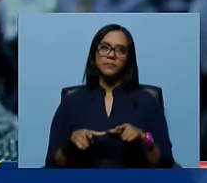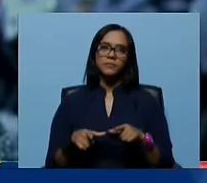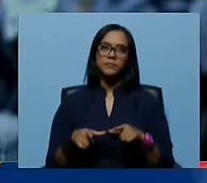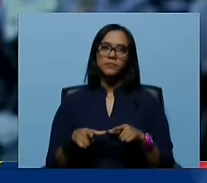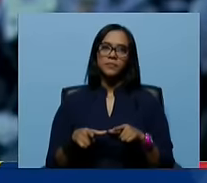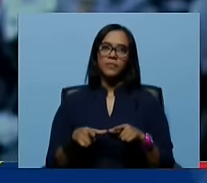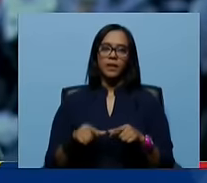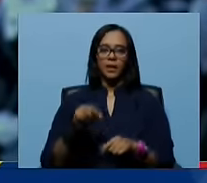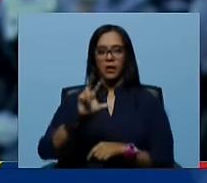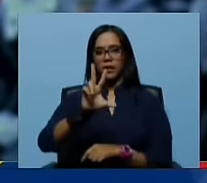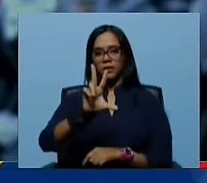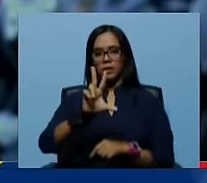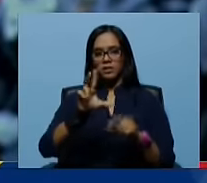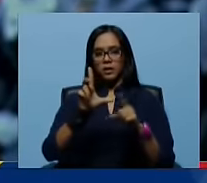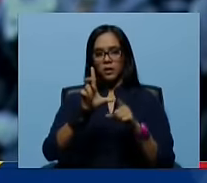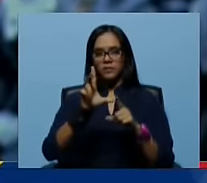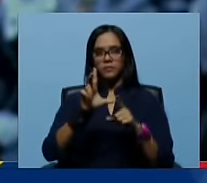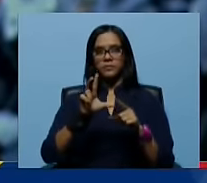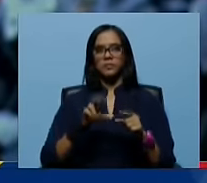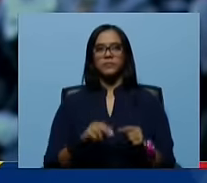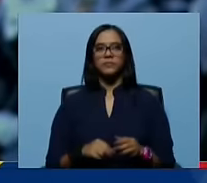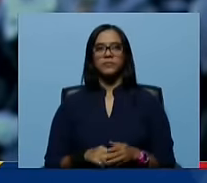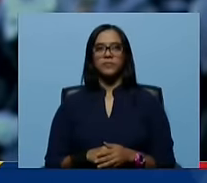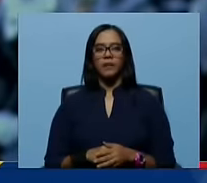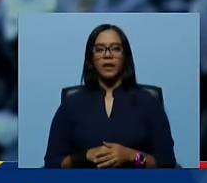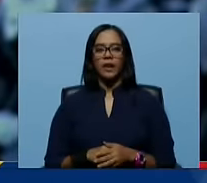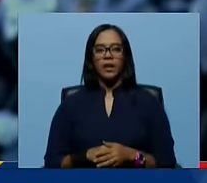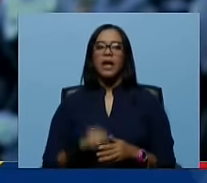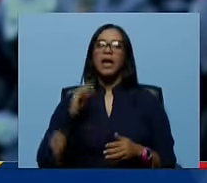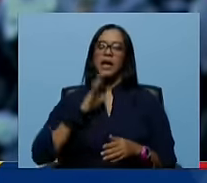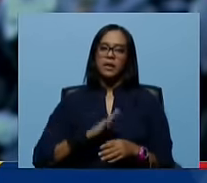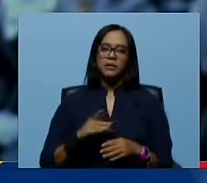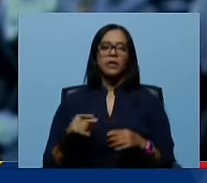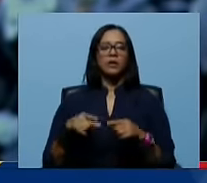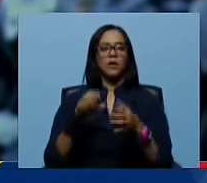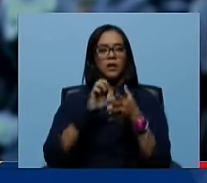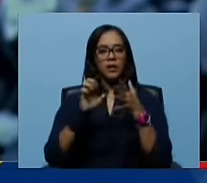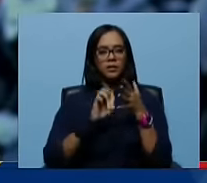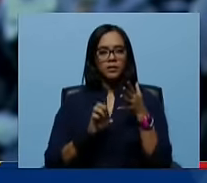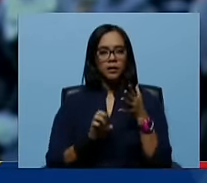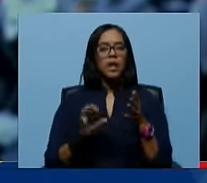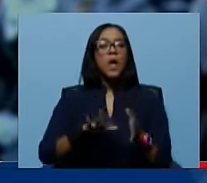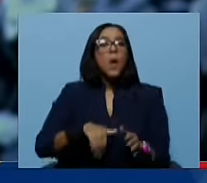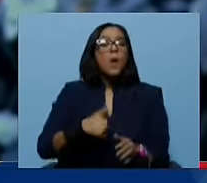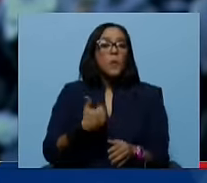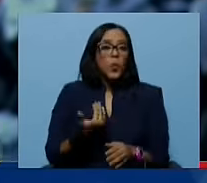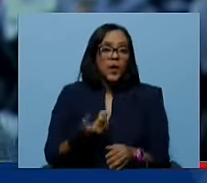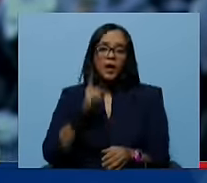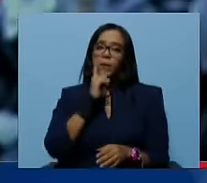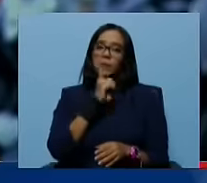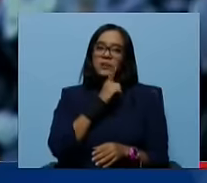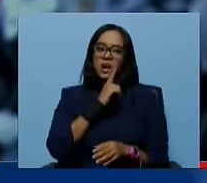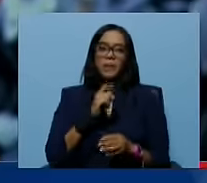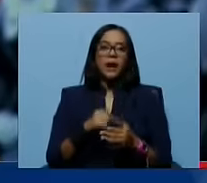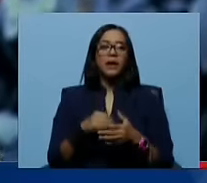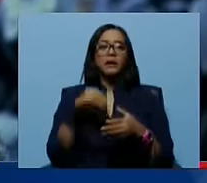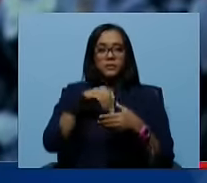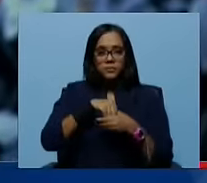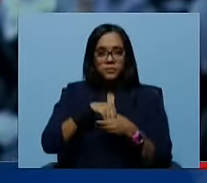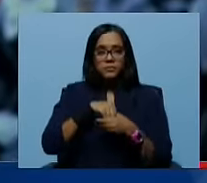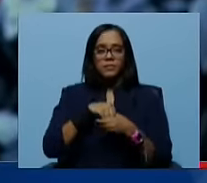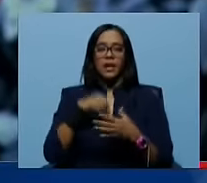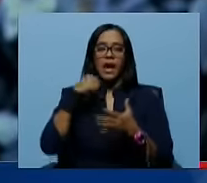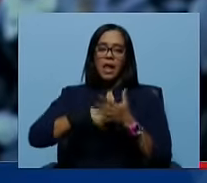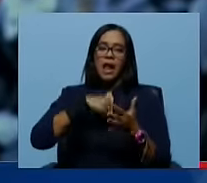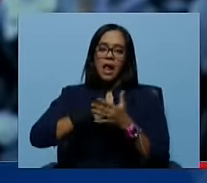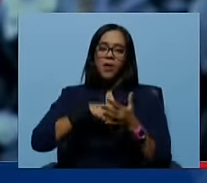En tercer lugar, están los factores que pudiéramos llamar intrínsecos a la lucha